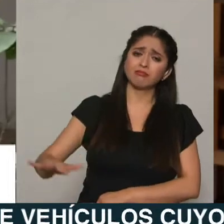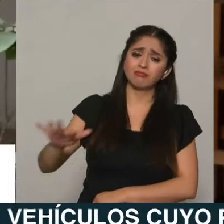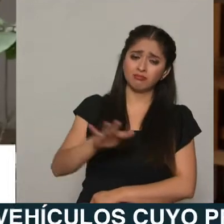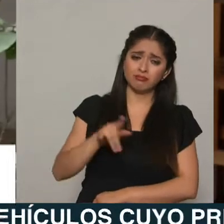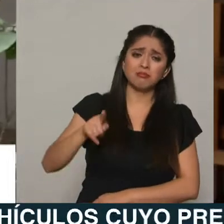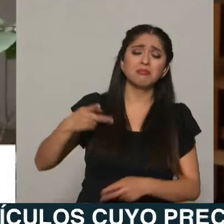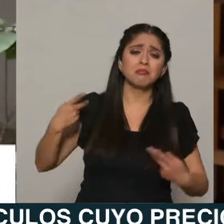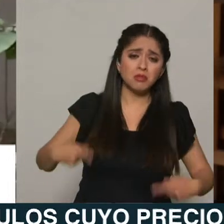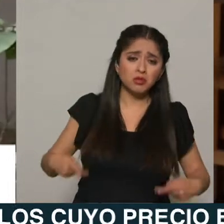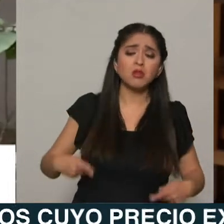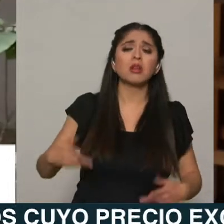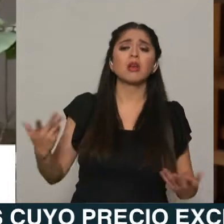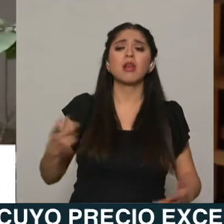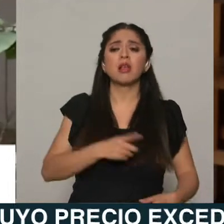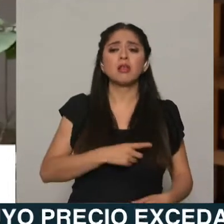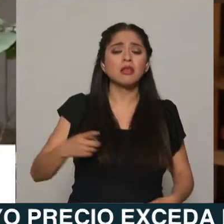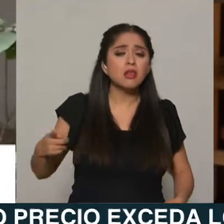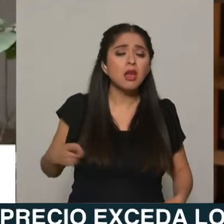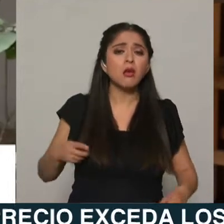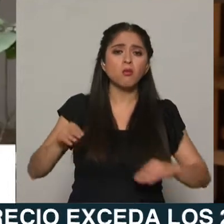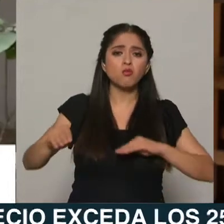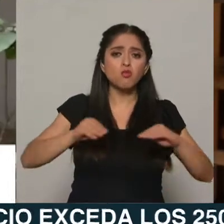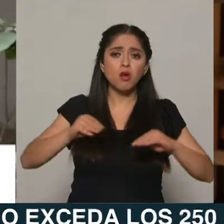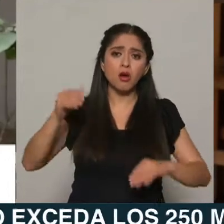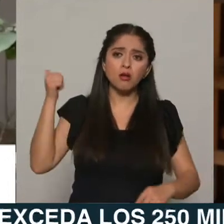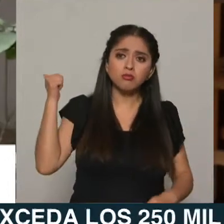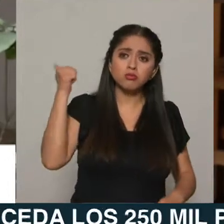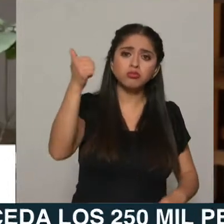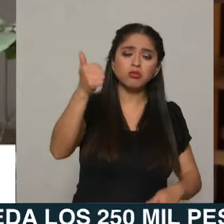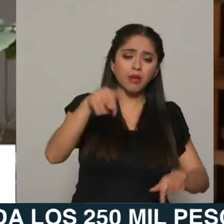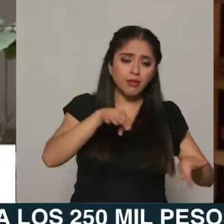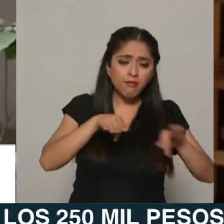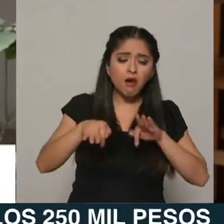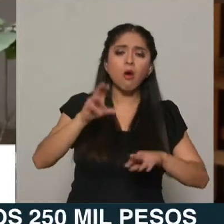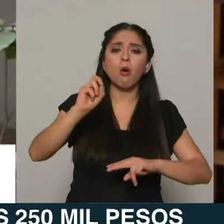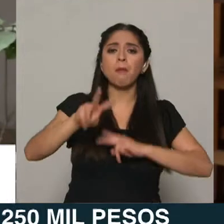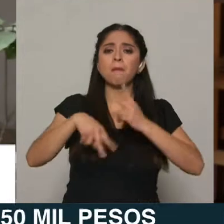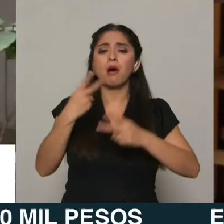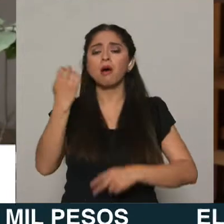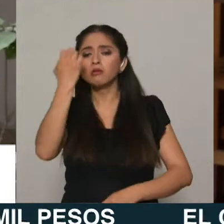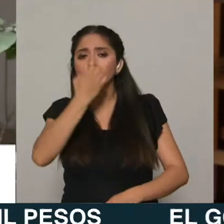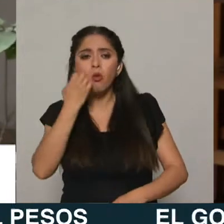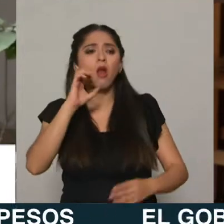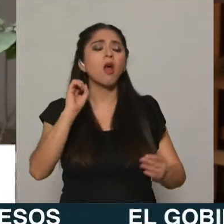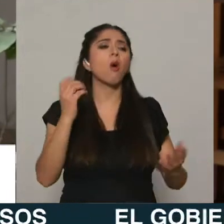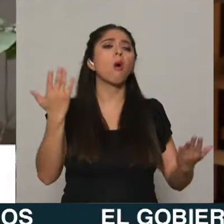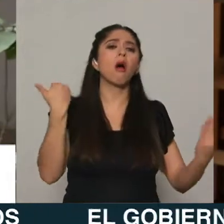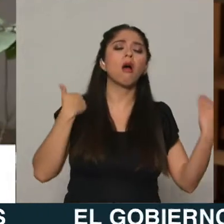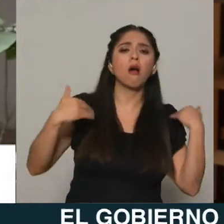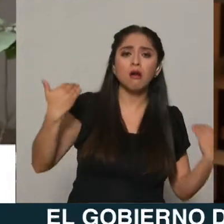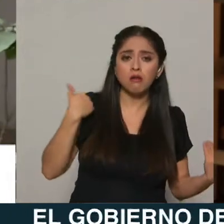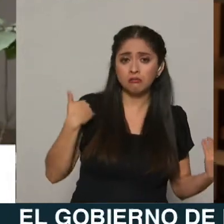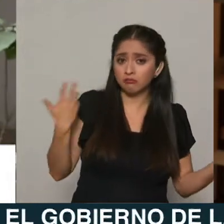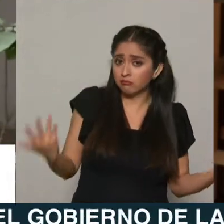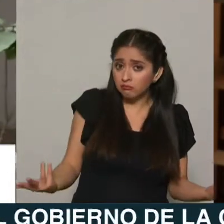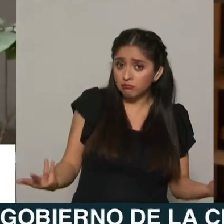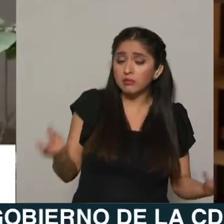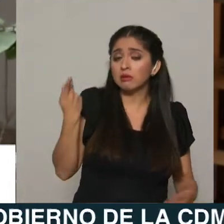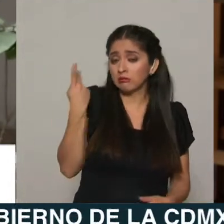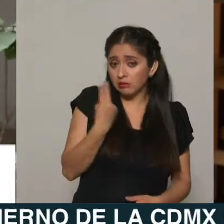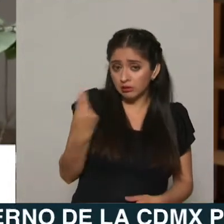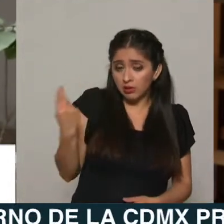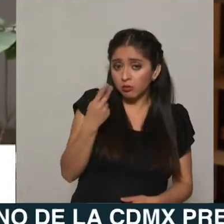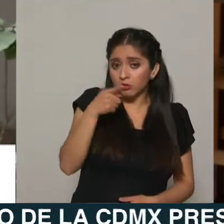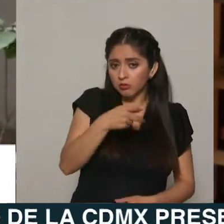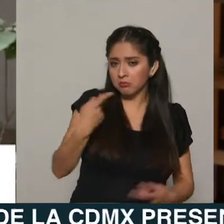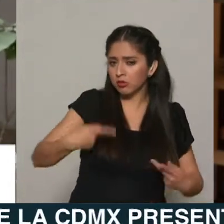de los pobladores que tienen que moverse, ir a trabajar, ir a educarse, ir a servicios de ocio, pero necesitamos tener